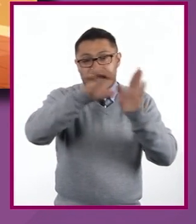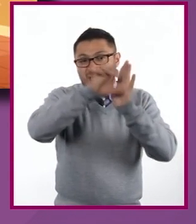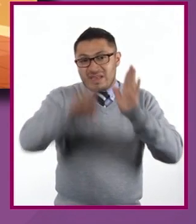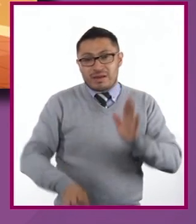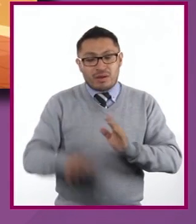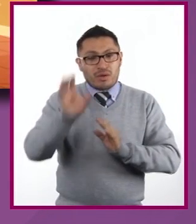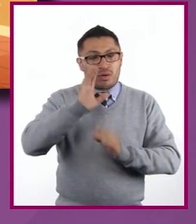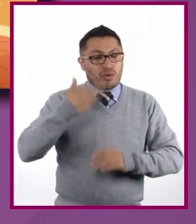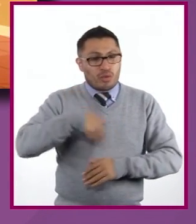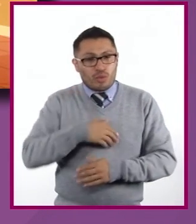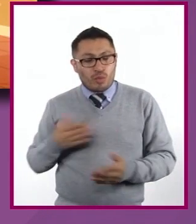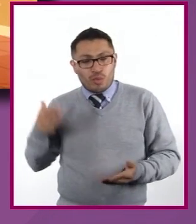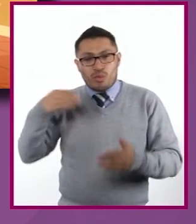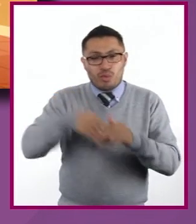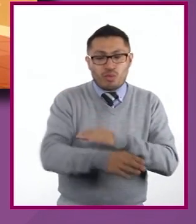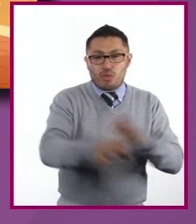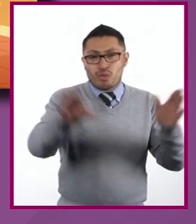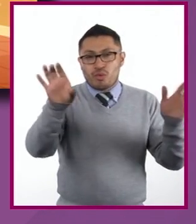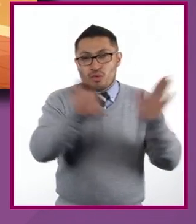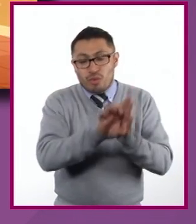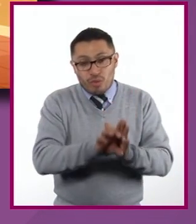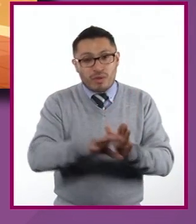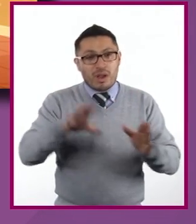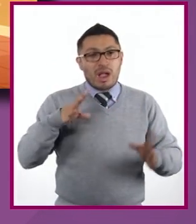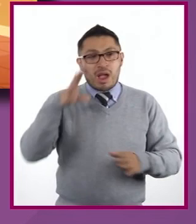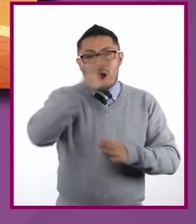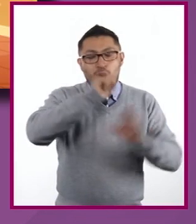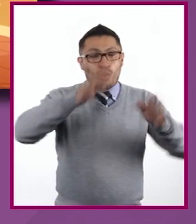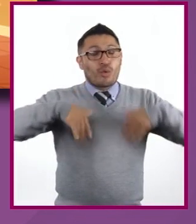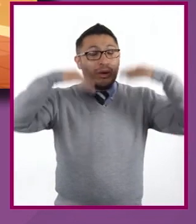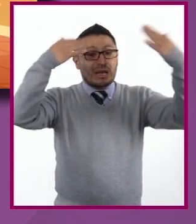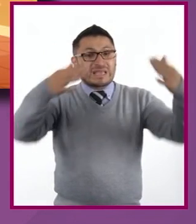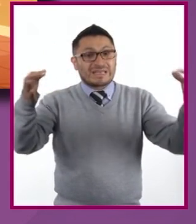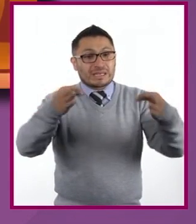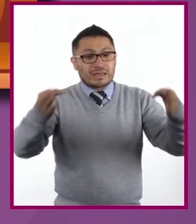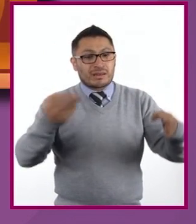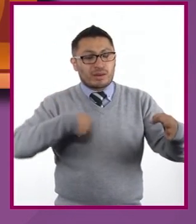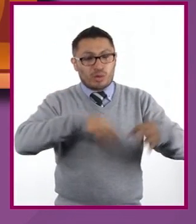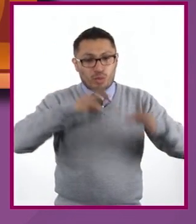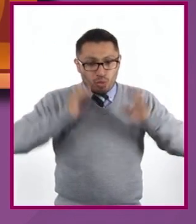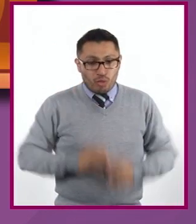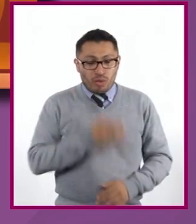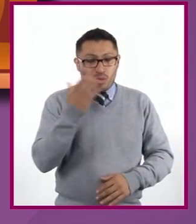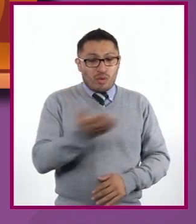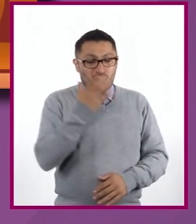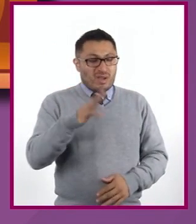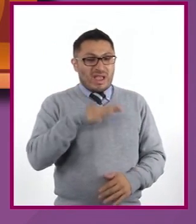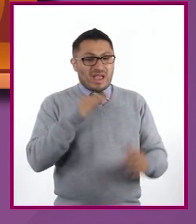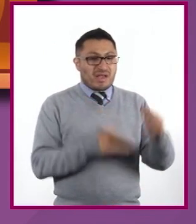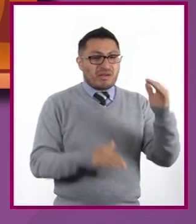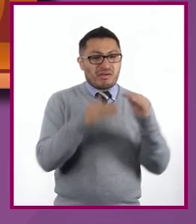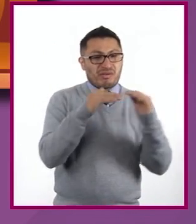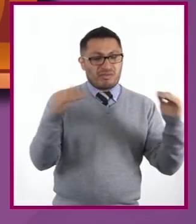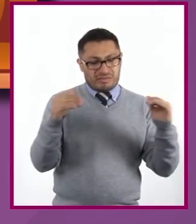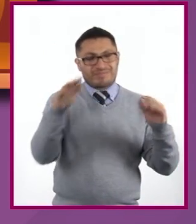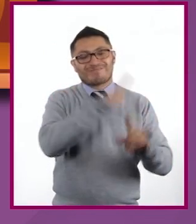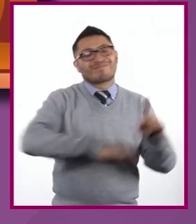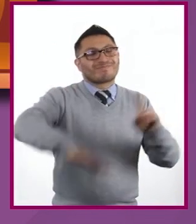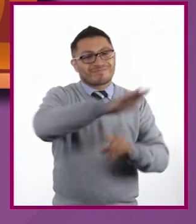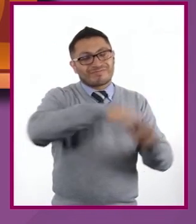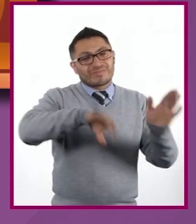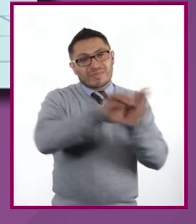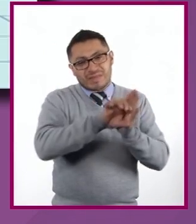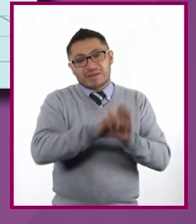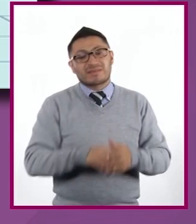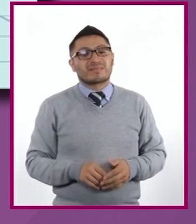cuando entramos en una habitación que está más caliente que el exterior, nuestro cuerpo se acostumbra y alcanza un equilibrio térmico con la habitación.